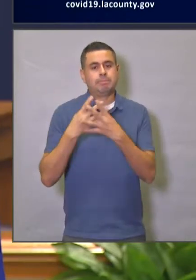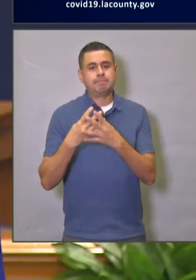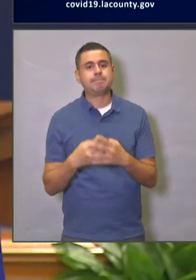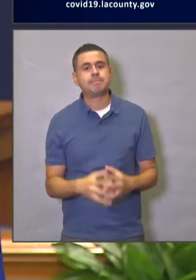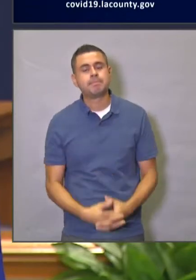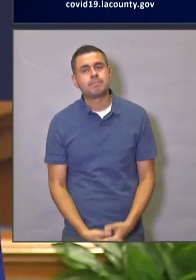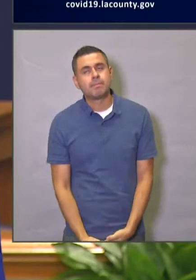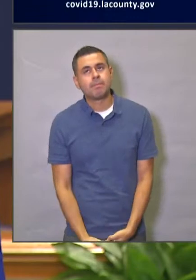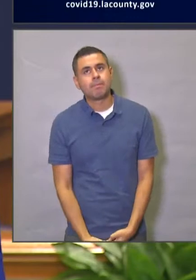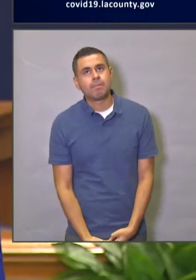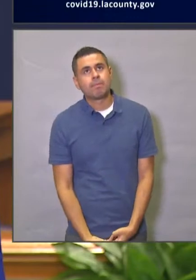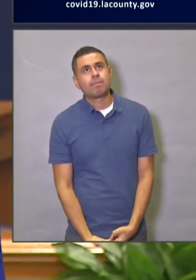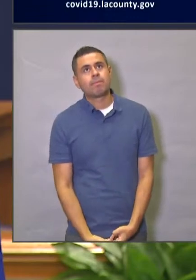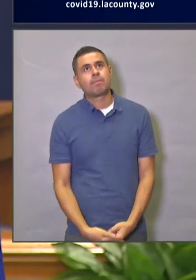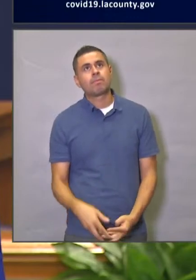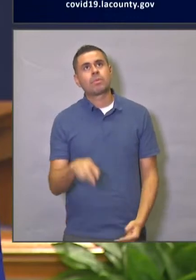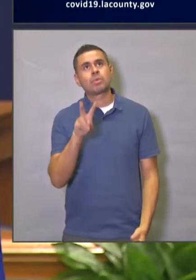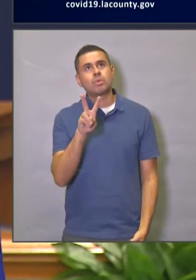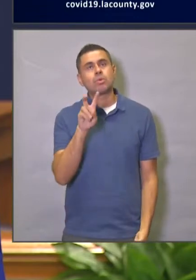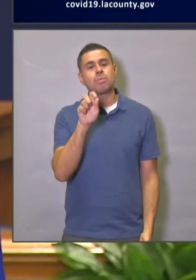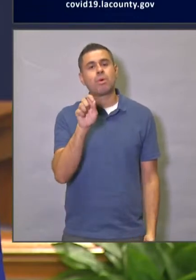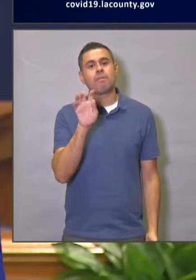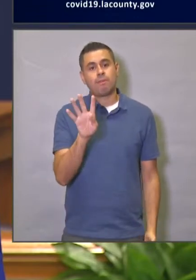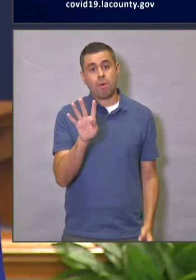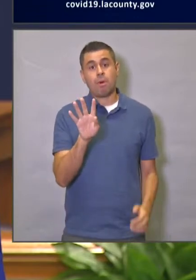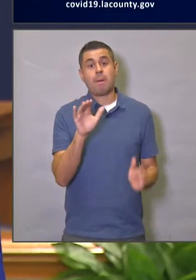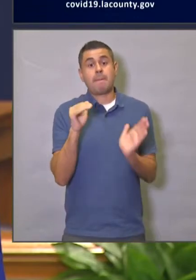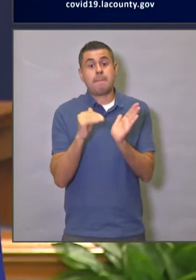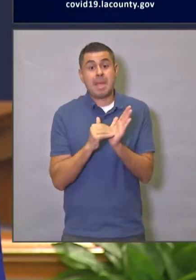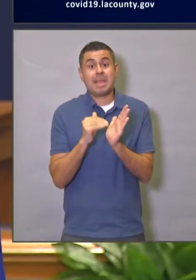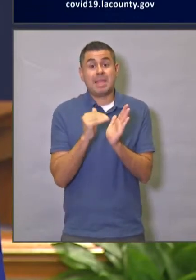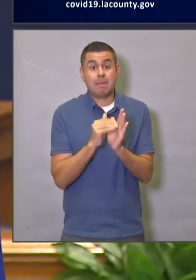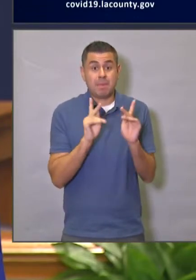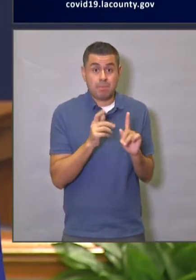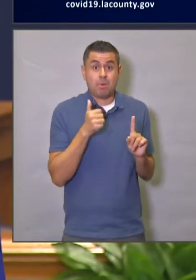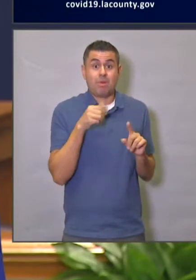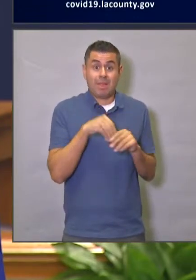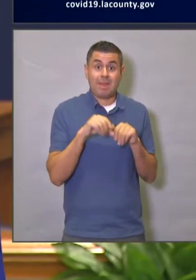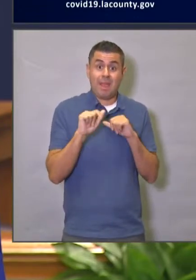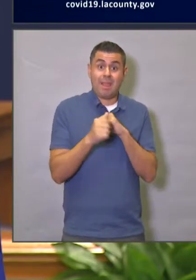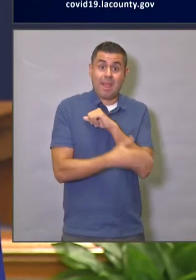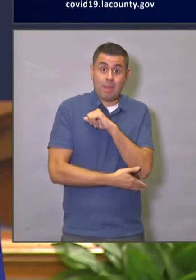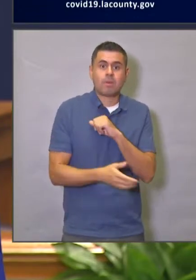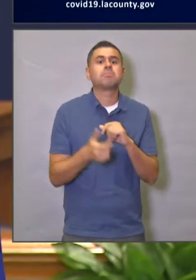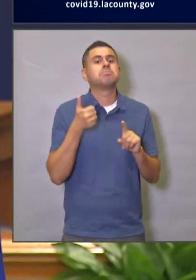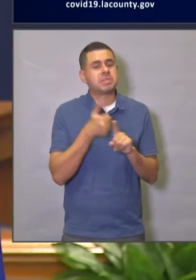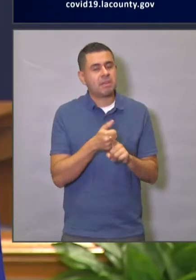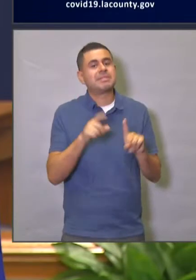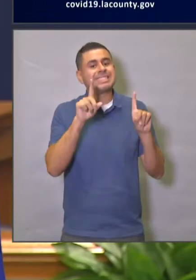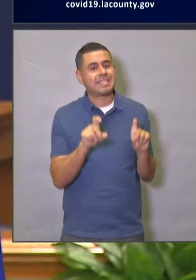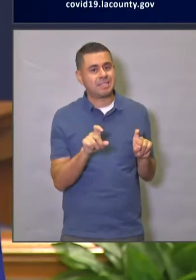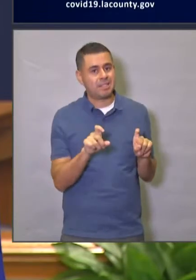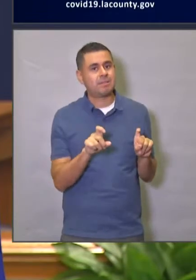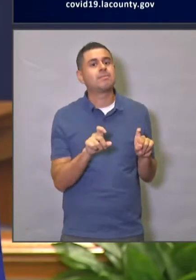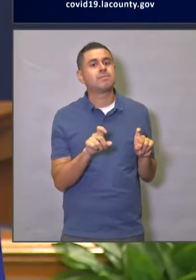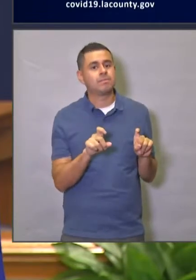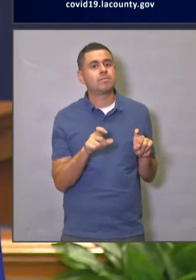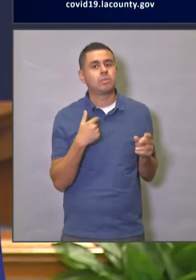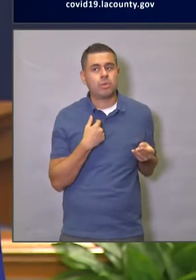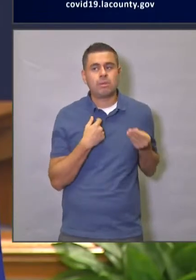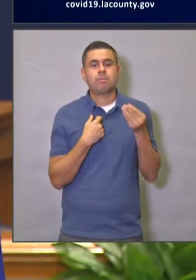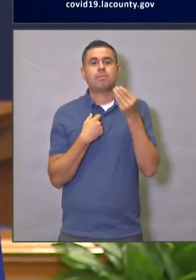de 2.4 millones de personas se han hecho la prueba y los resultados han sido reportados